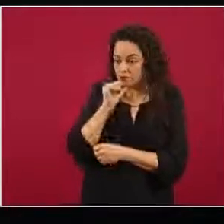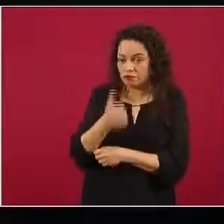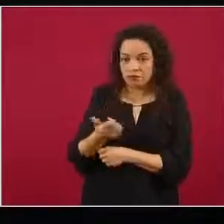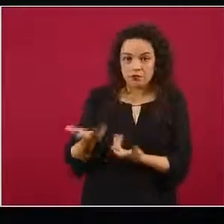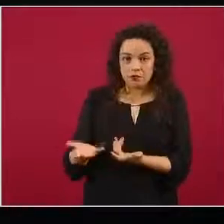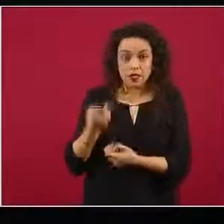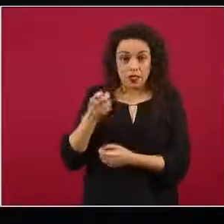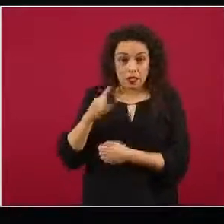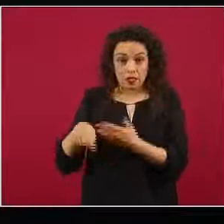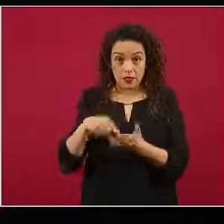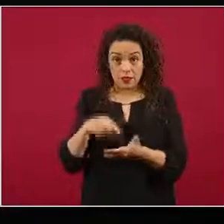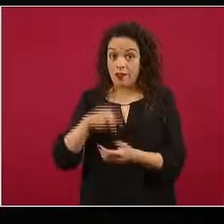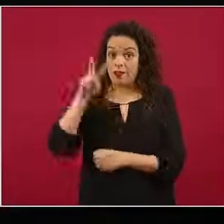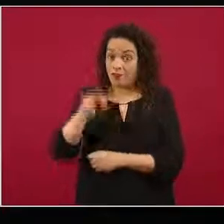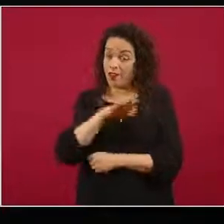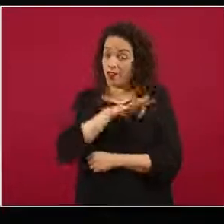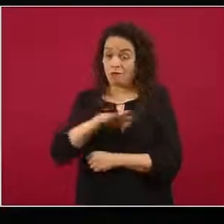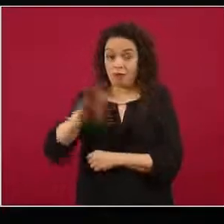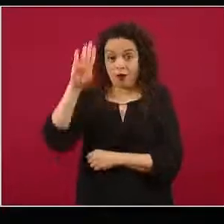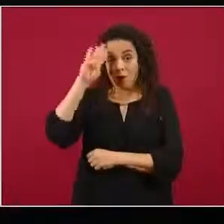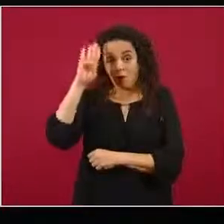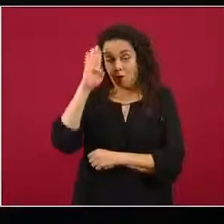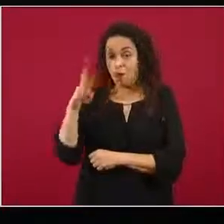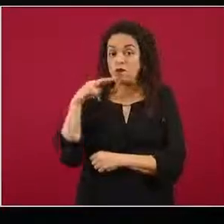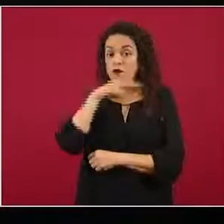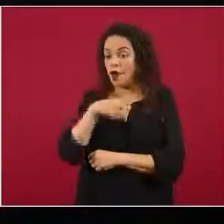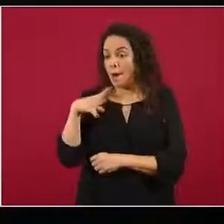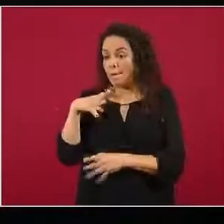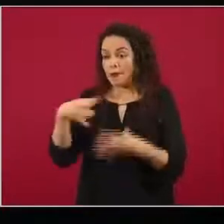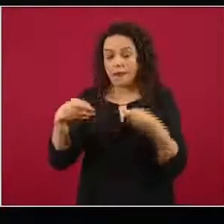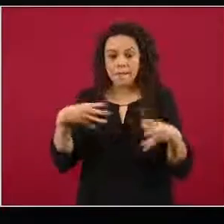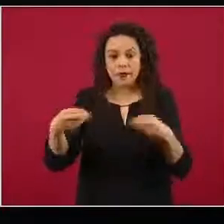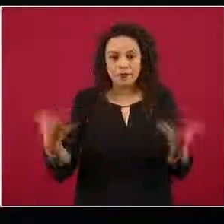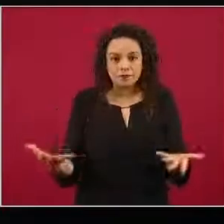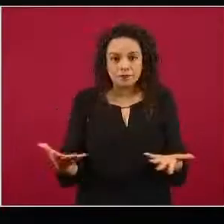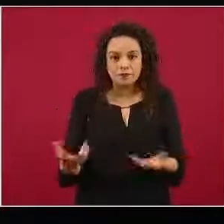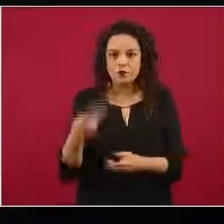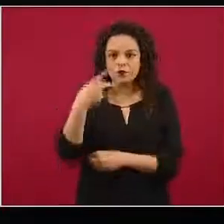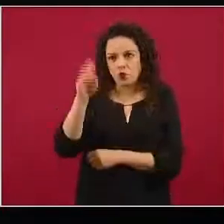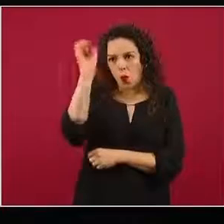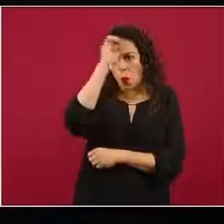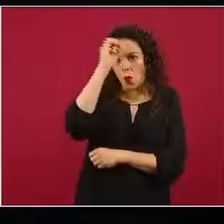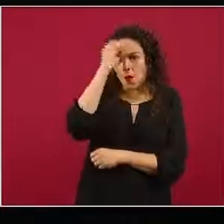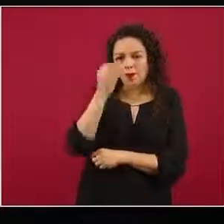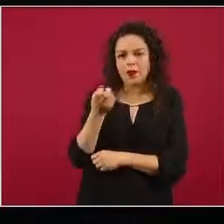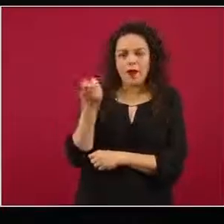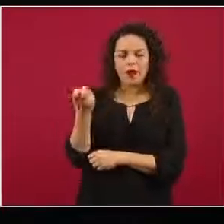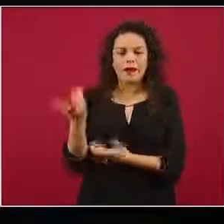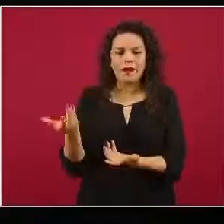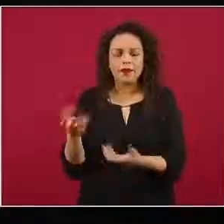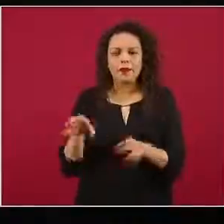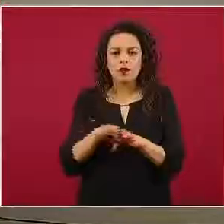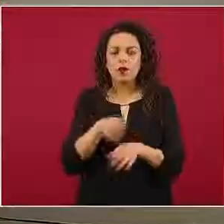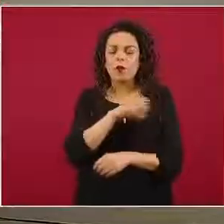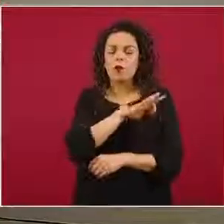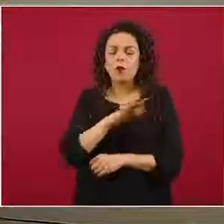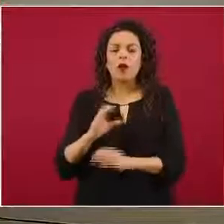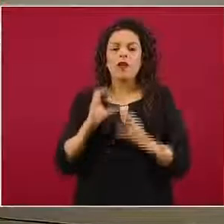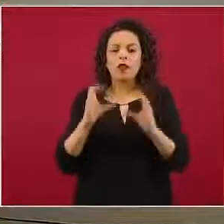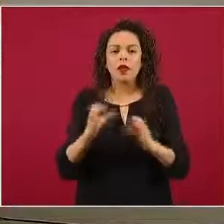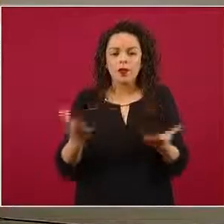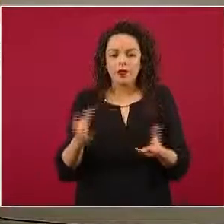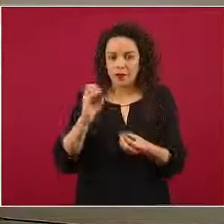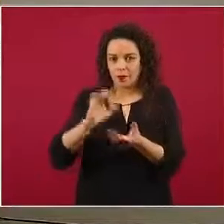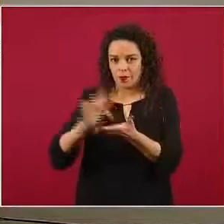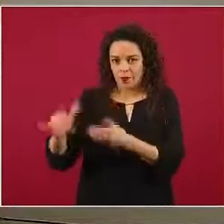lugares efectivamente de alto contagio en un momento determinado. ¿Qué nos puede decir al respecto de las medidas que se deben de tomar? Gracias, doctor. Claro,